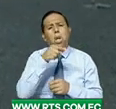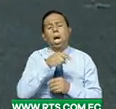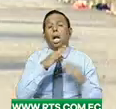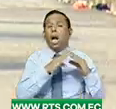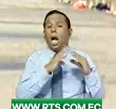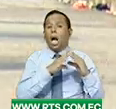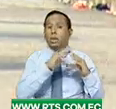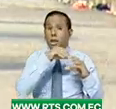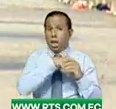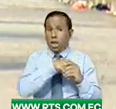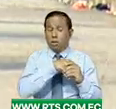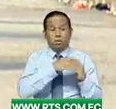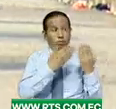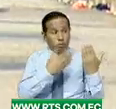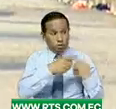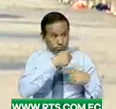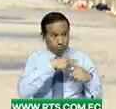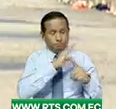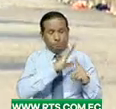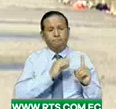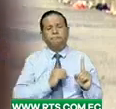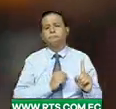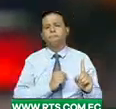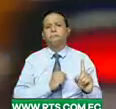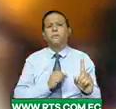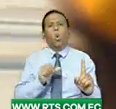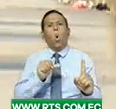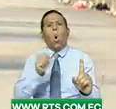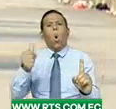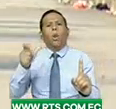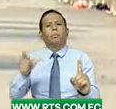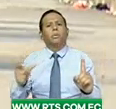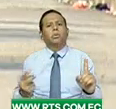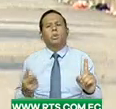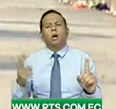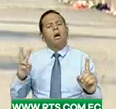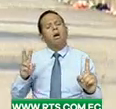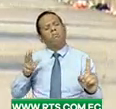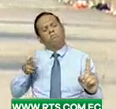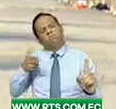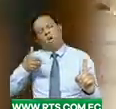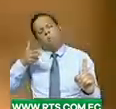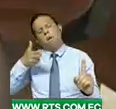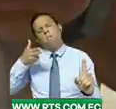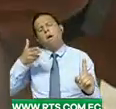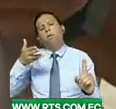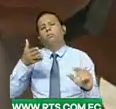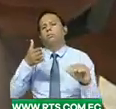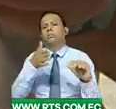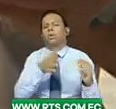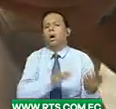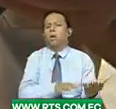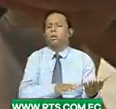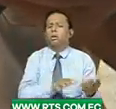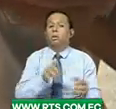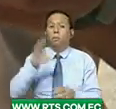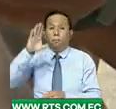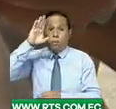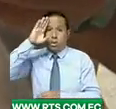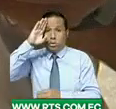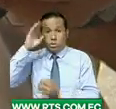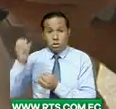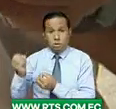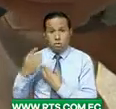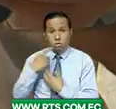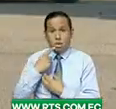su domicilio fue sorprendido por desconocidos que abrieron fuego, acabando con su vida. Según lo que dicen elementos